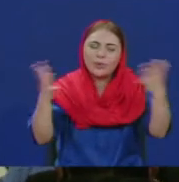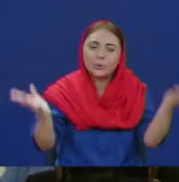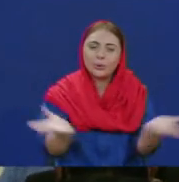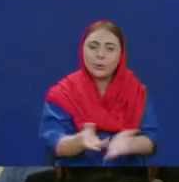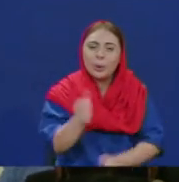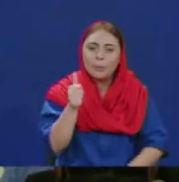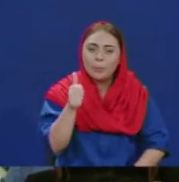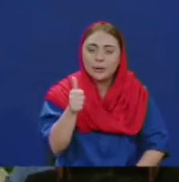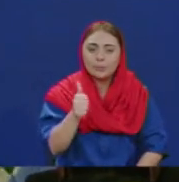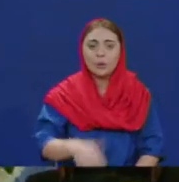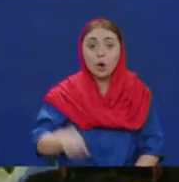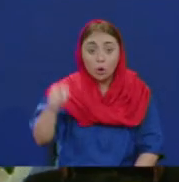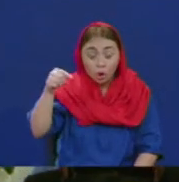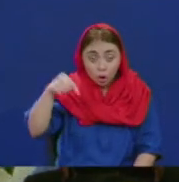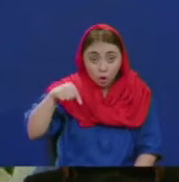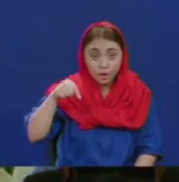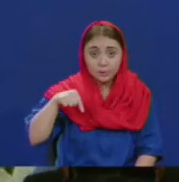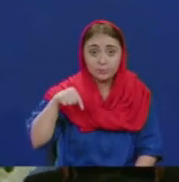de injerto